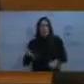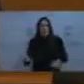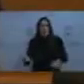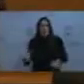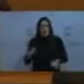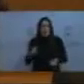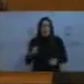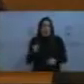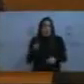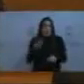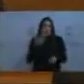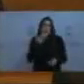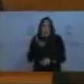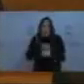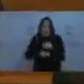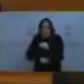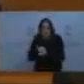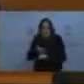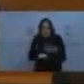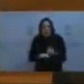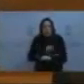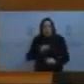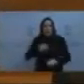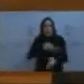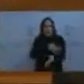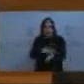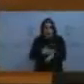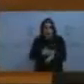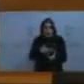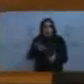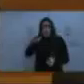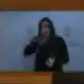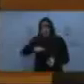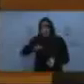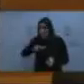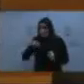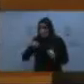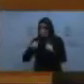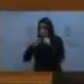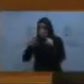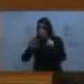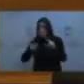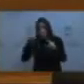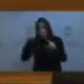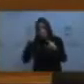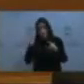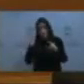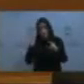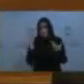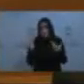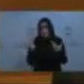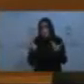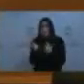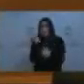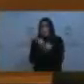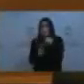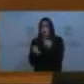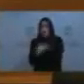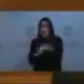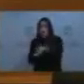Venden colaboraciones que no son más que humo, como lo fue la colaboración que iba a abrir una consulta de oncología en Arriondas, donde se ha